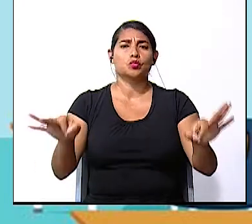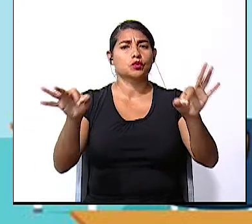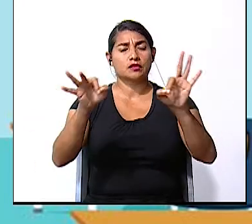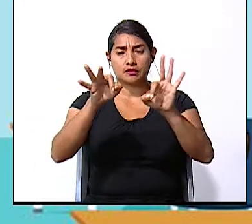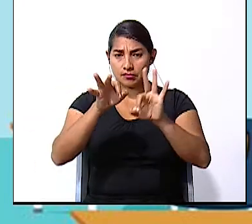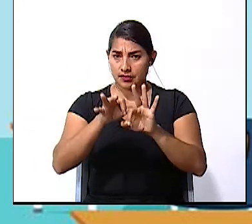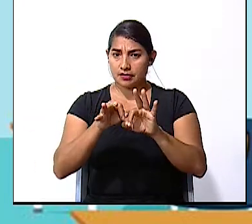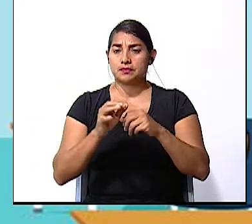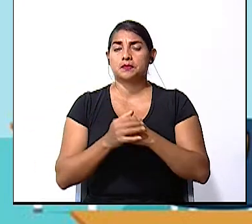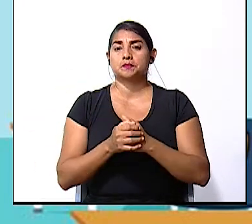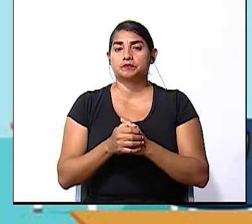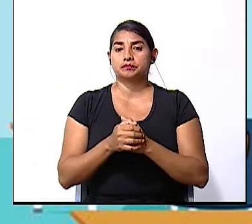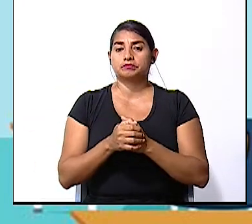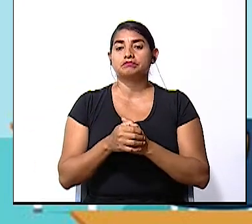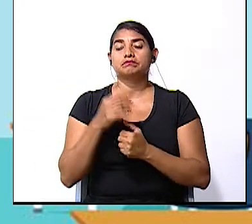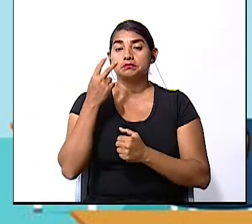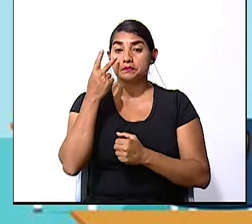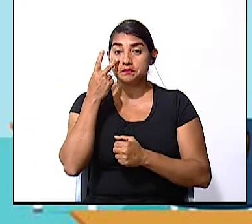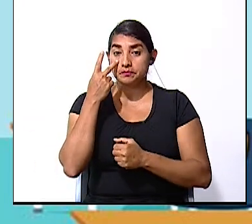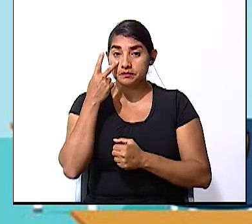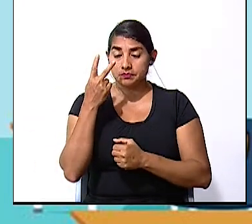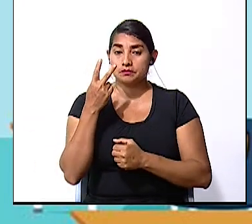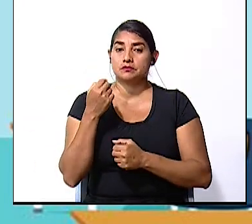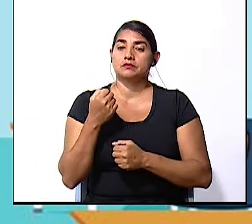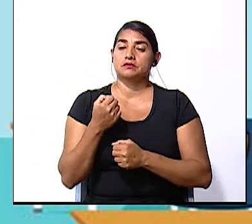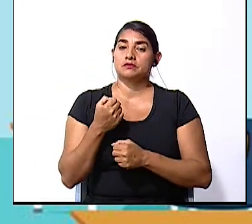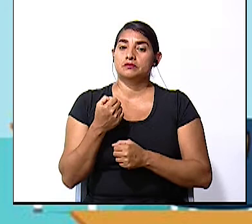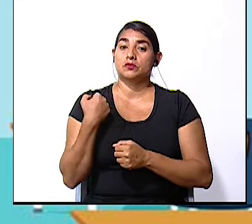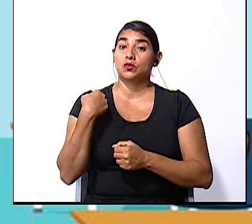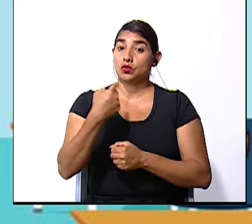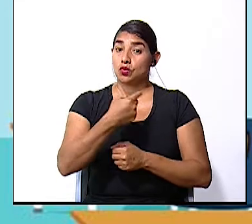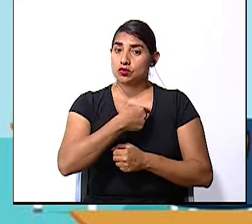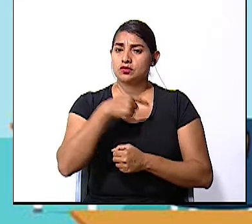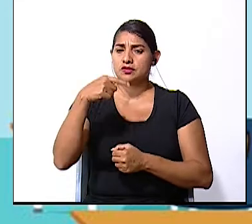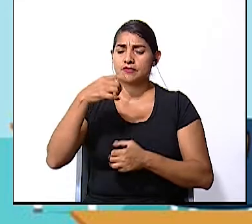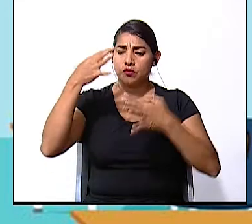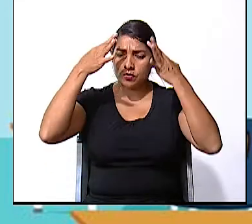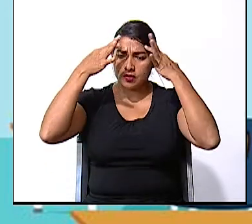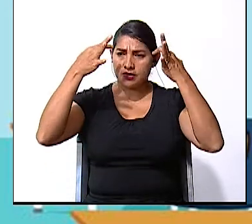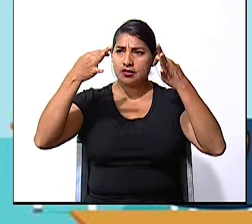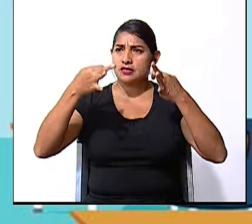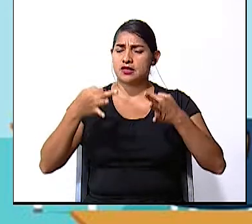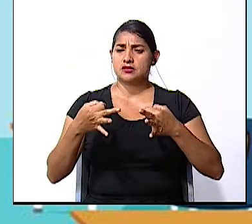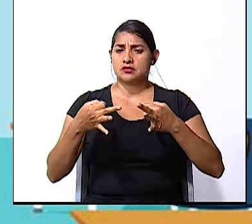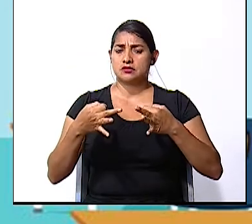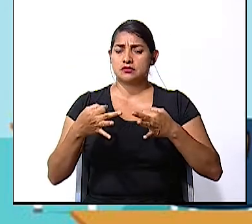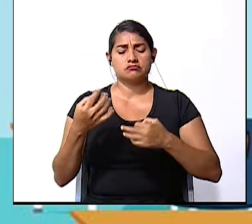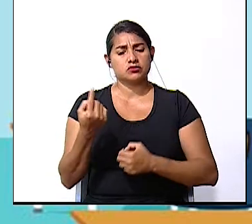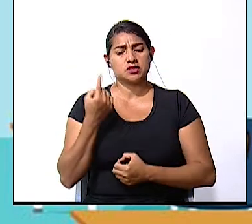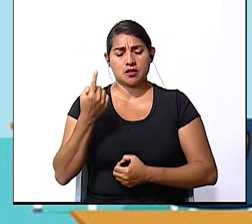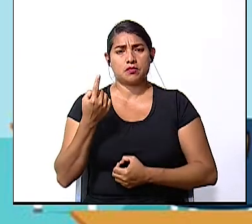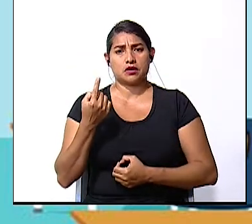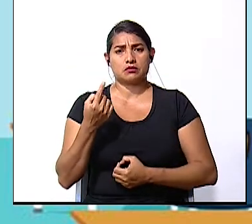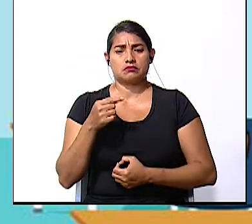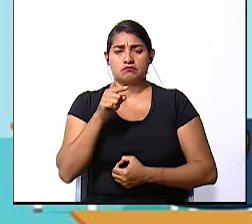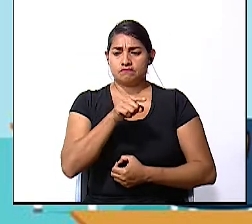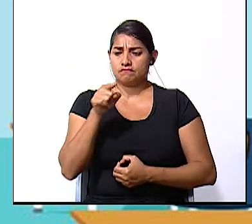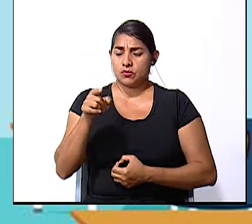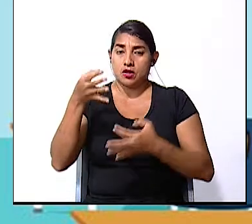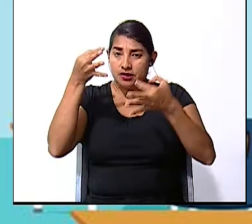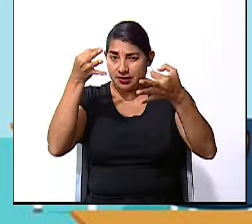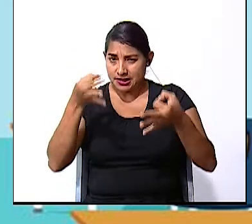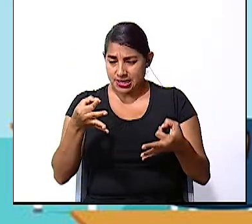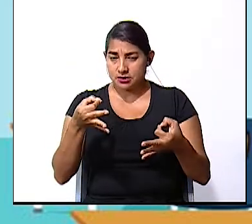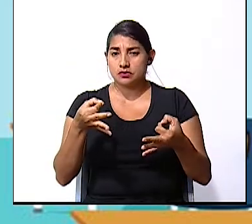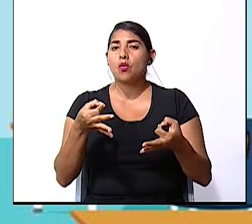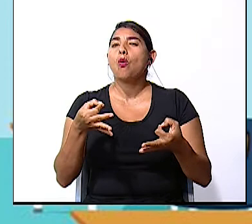importante. Vamos a ver, nosotros tenemos que tomar una decisión siempre y esa decisión tiene